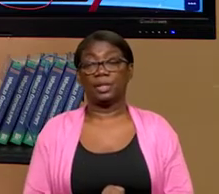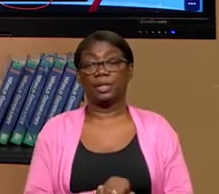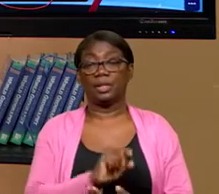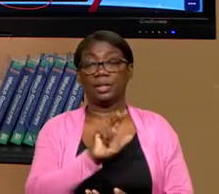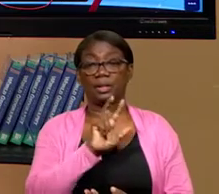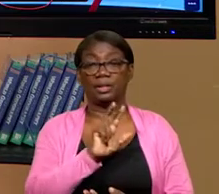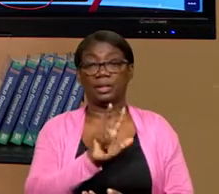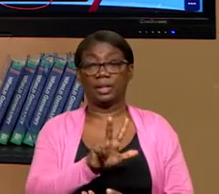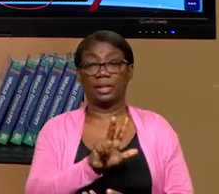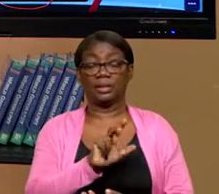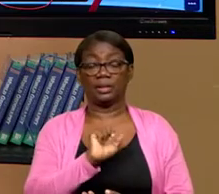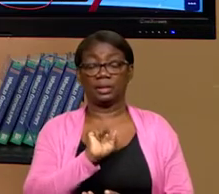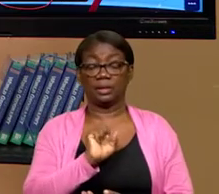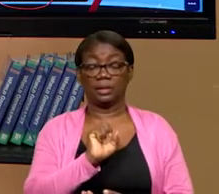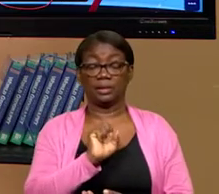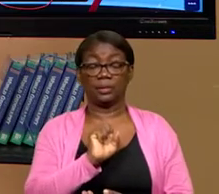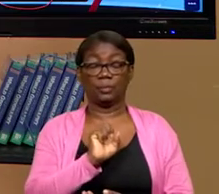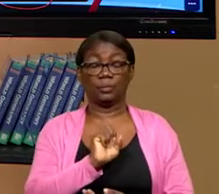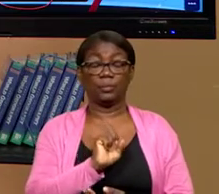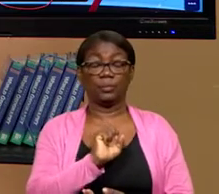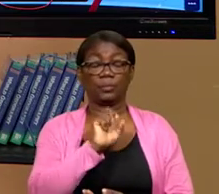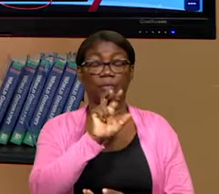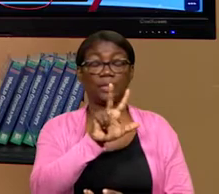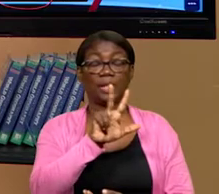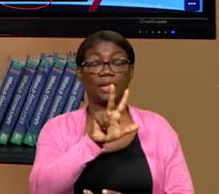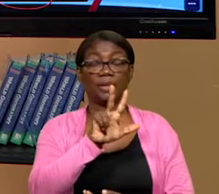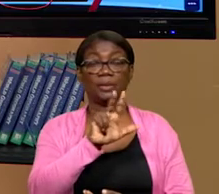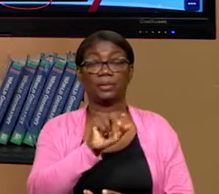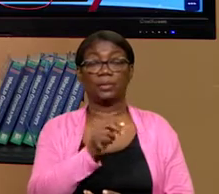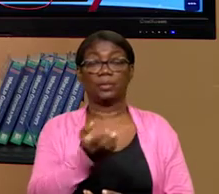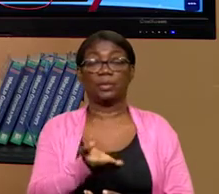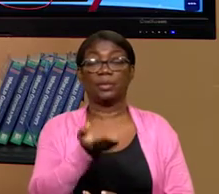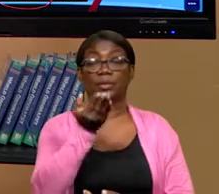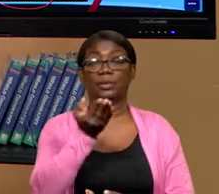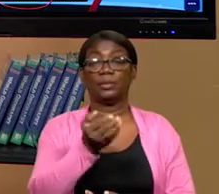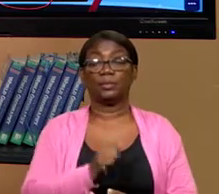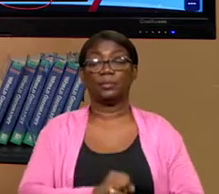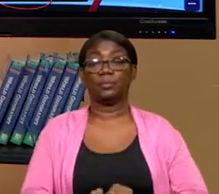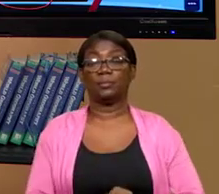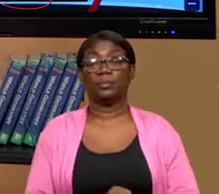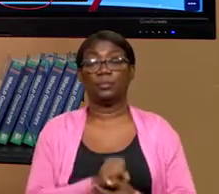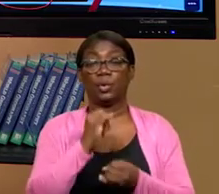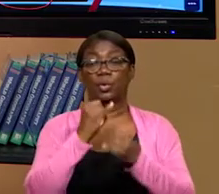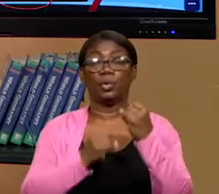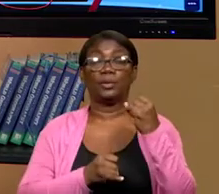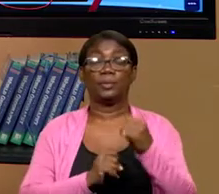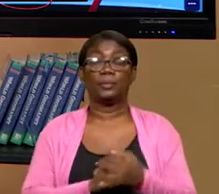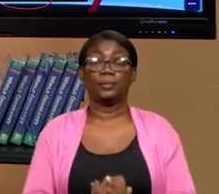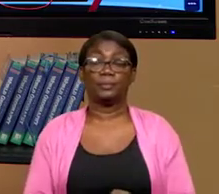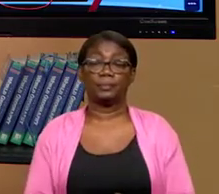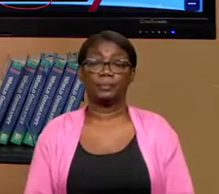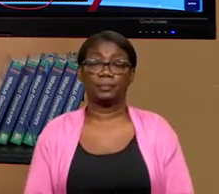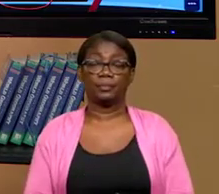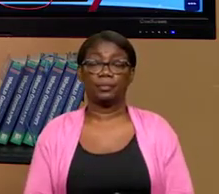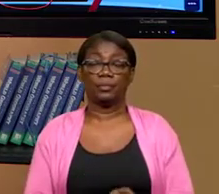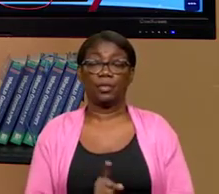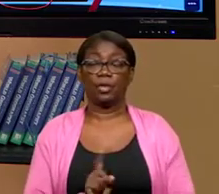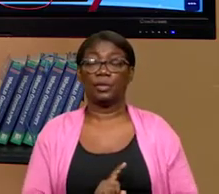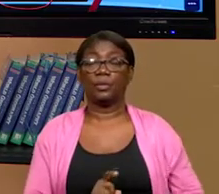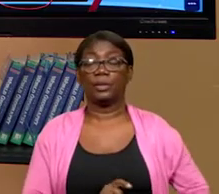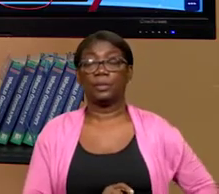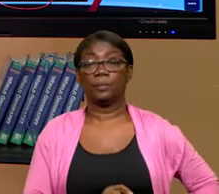da la número 3, ¿okay? Elevación de voltaje. Y por último, ¿ok? ¿Dónde se